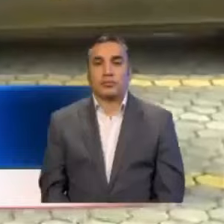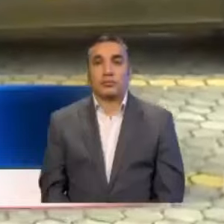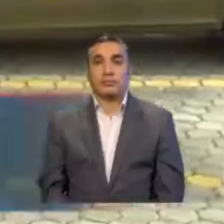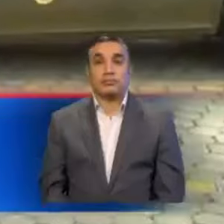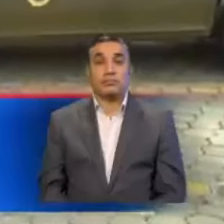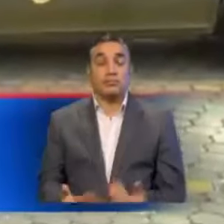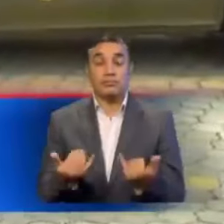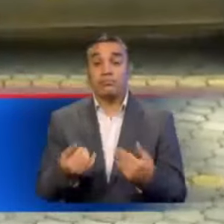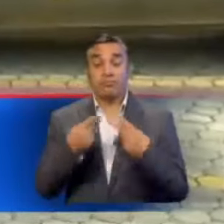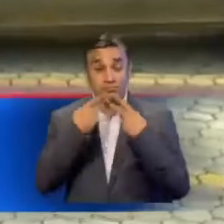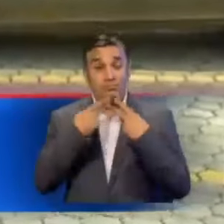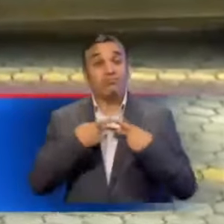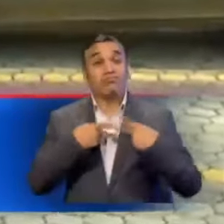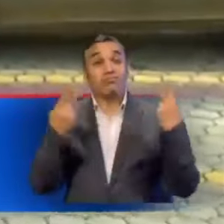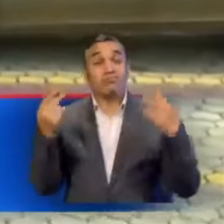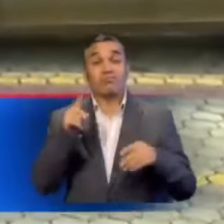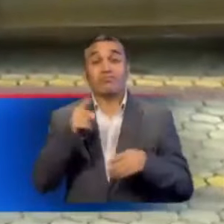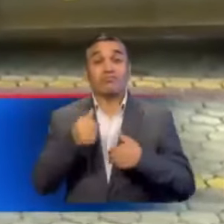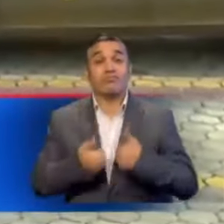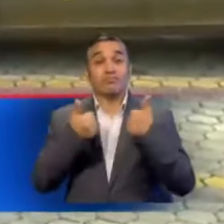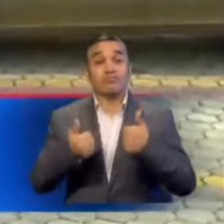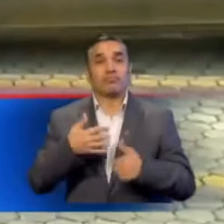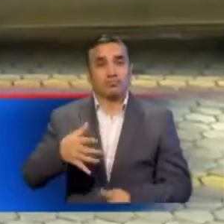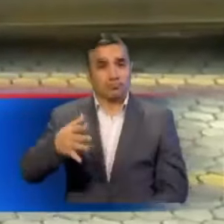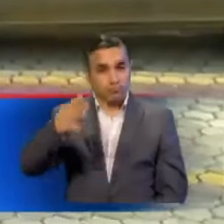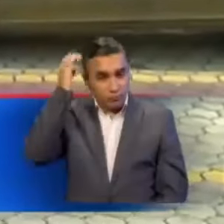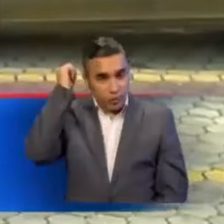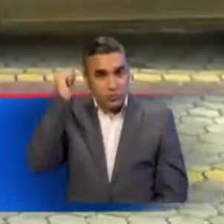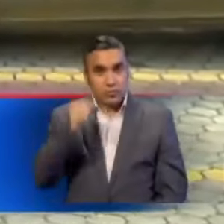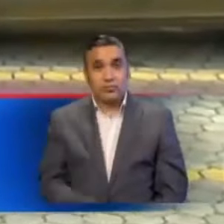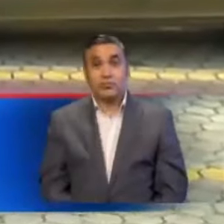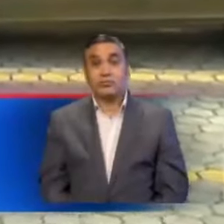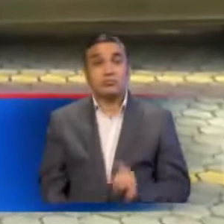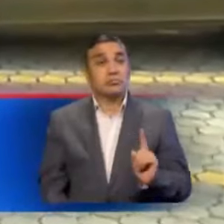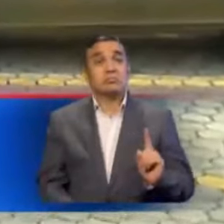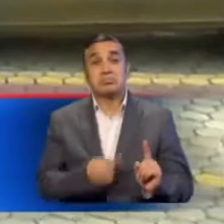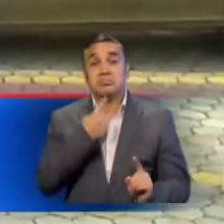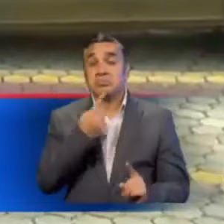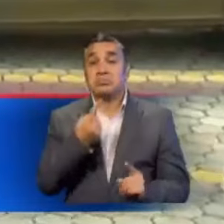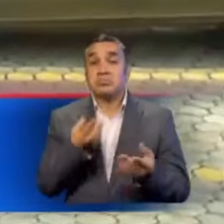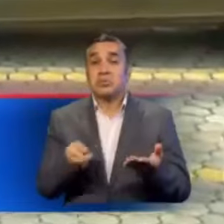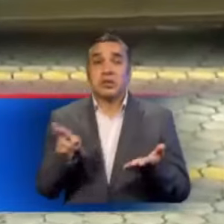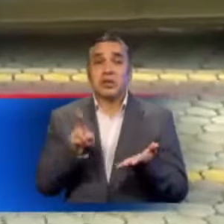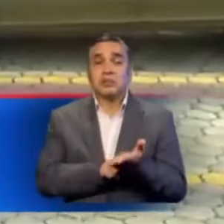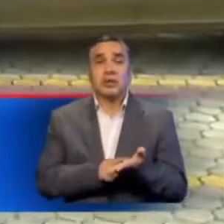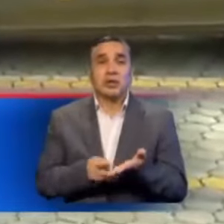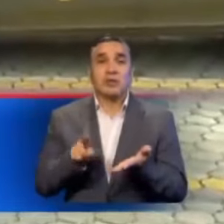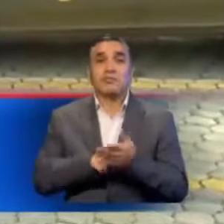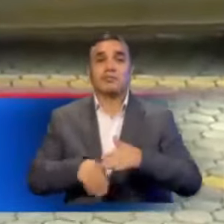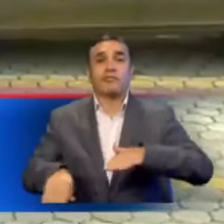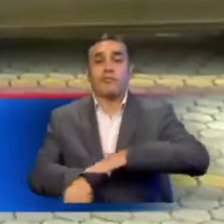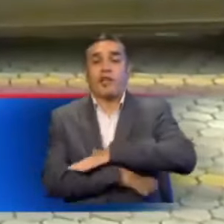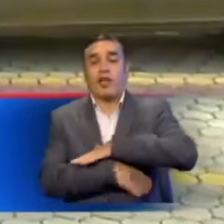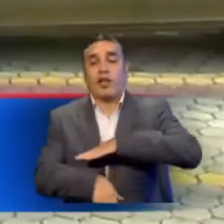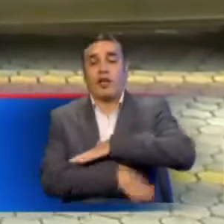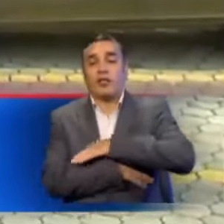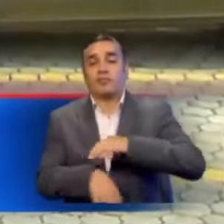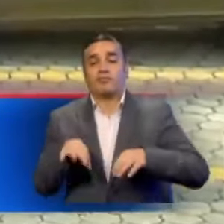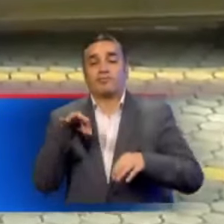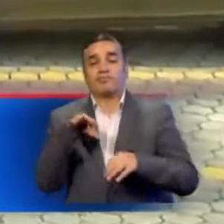Bien, estas las declaraciones del candidato Yacu Pérez, quien decía o insiste en el fraude electoral y que